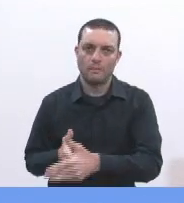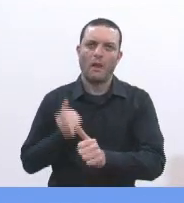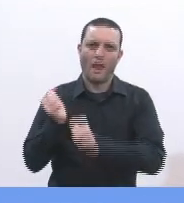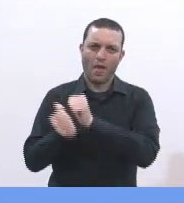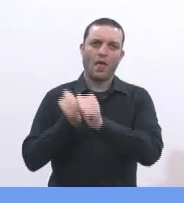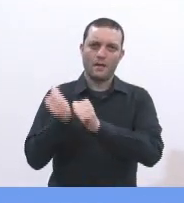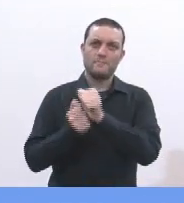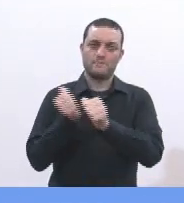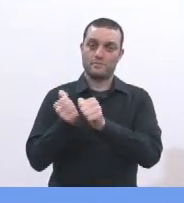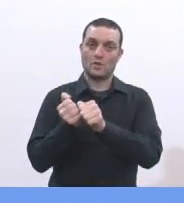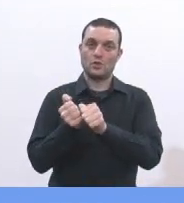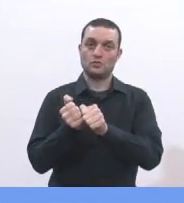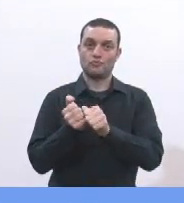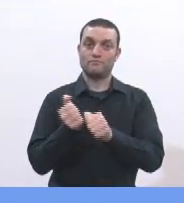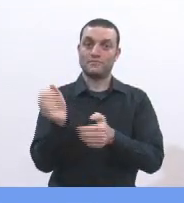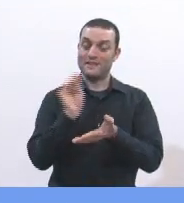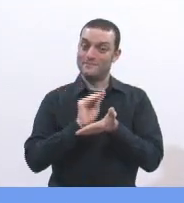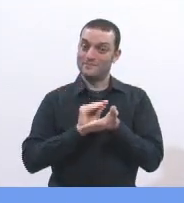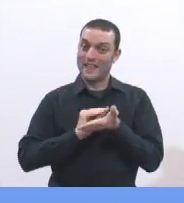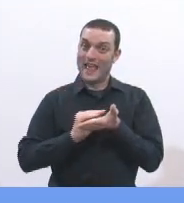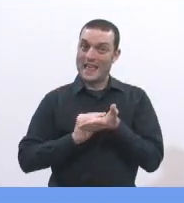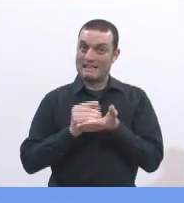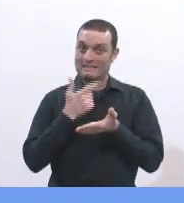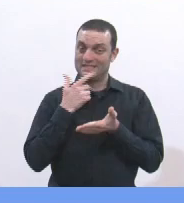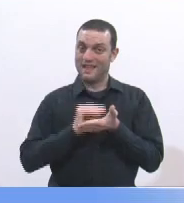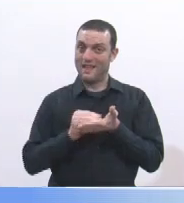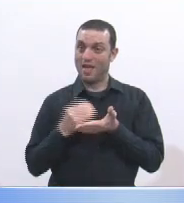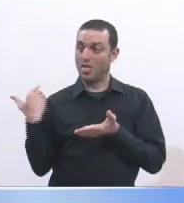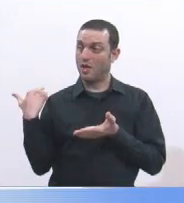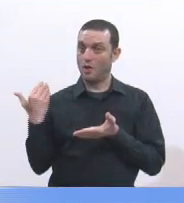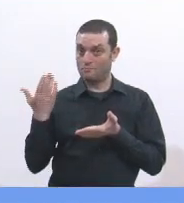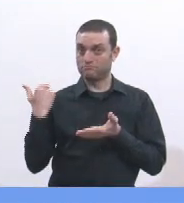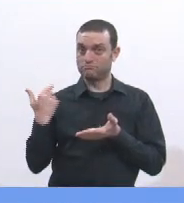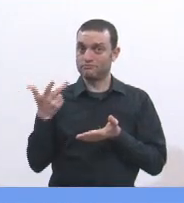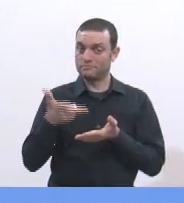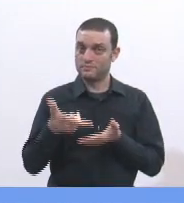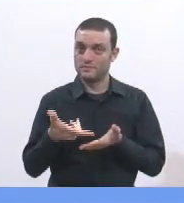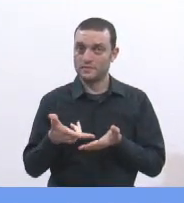será o propinan te explicaba el motivo de esas trabas